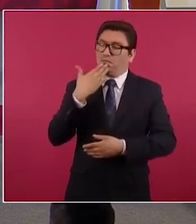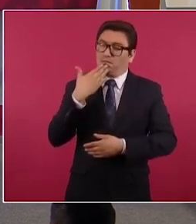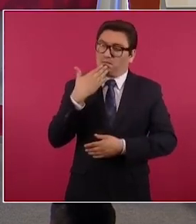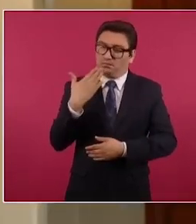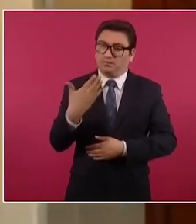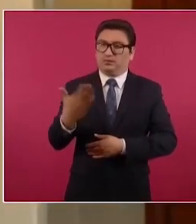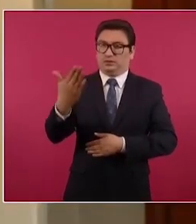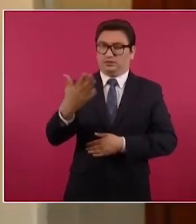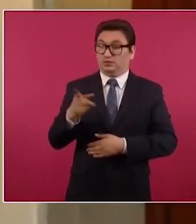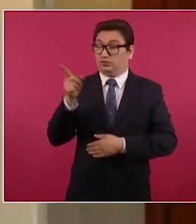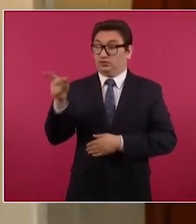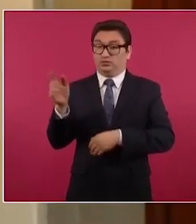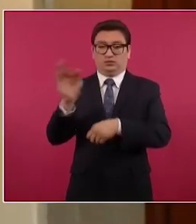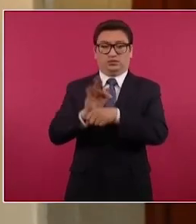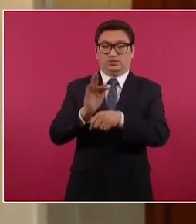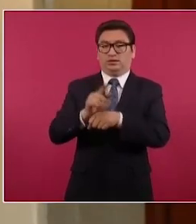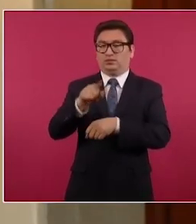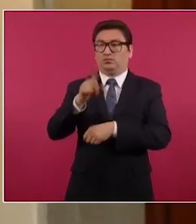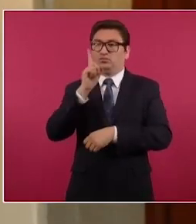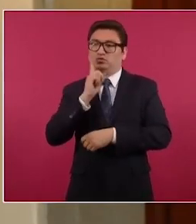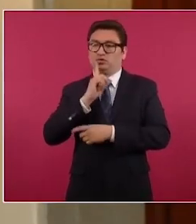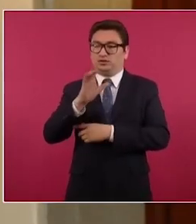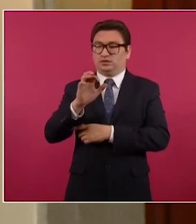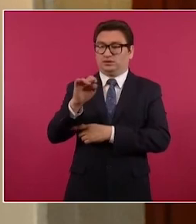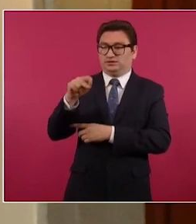defendiendo a Cristina.